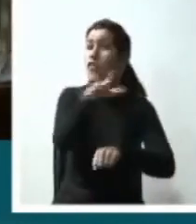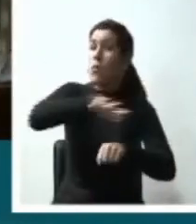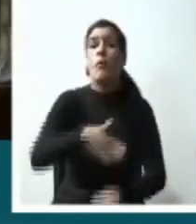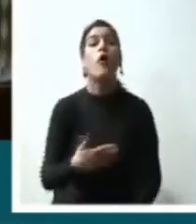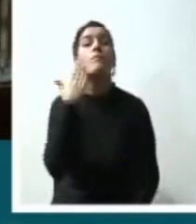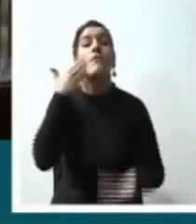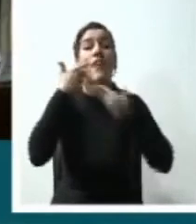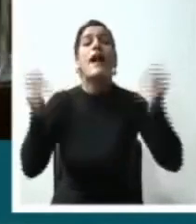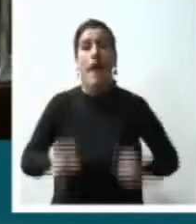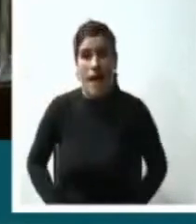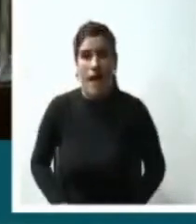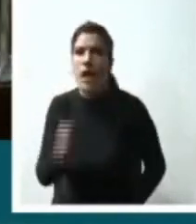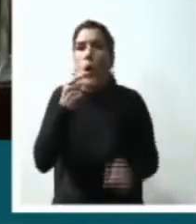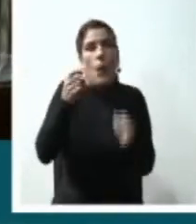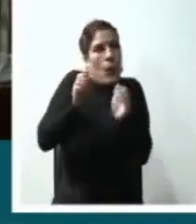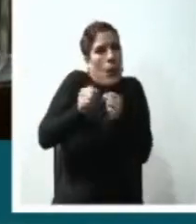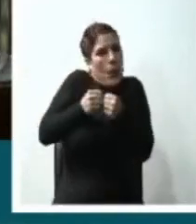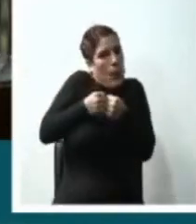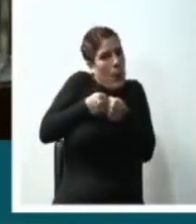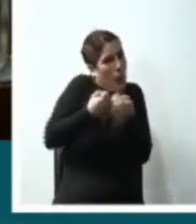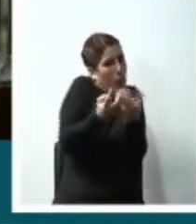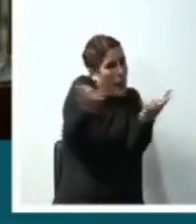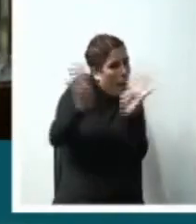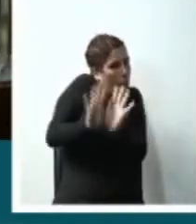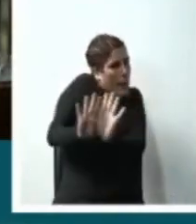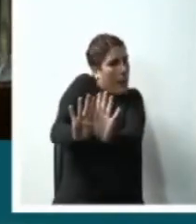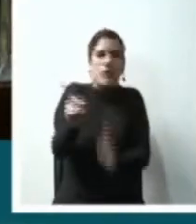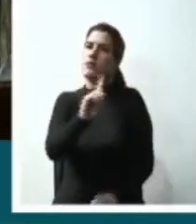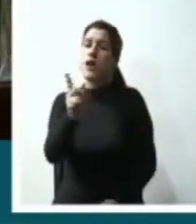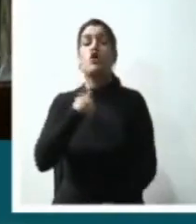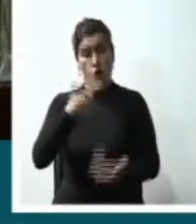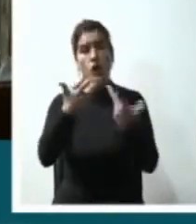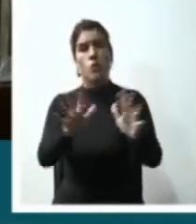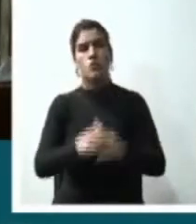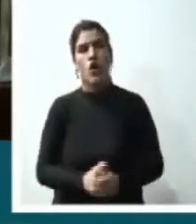cara y no poner vallas. Así que yo